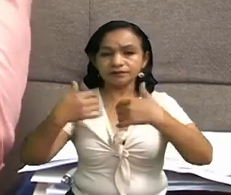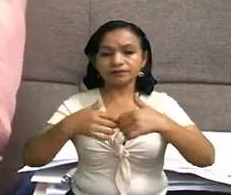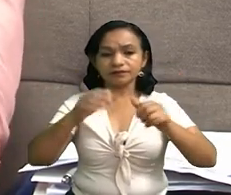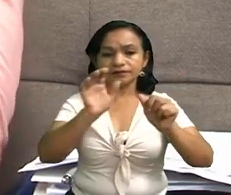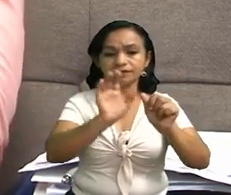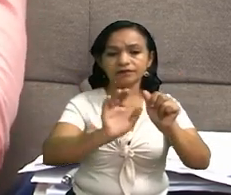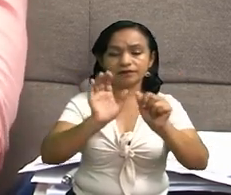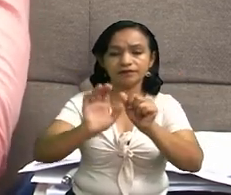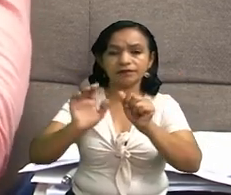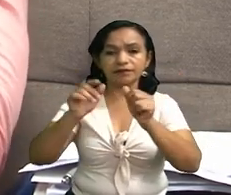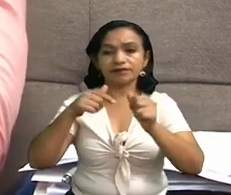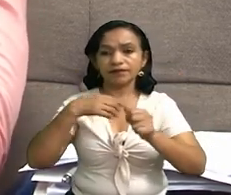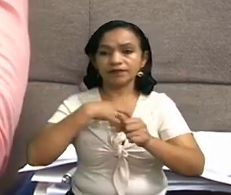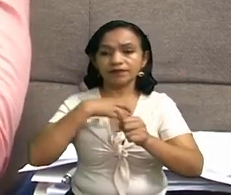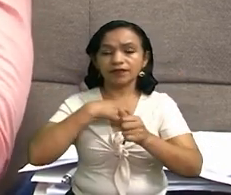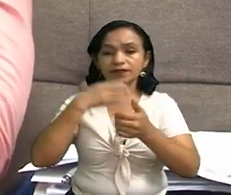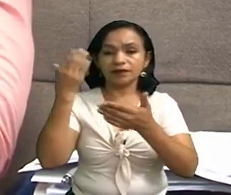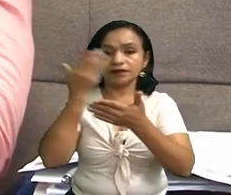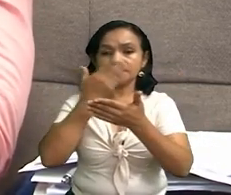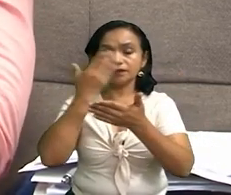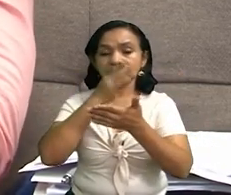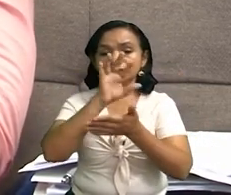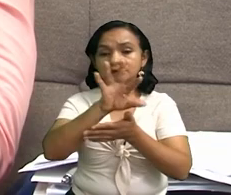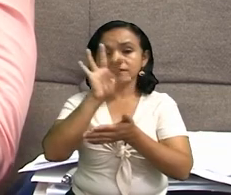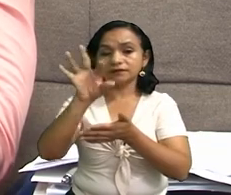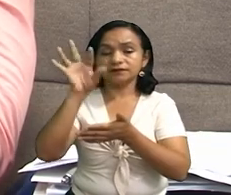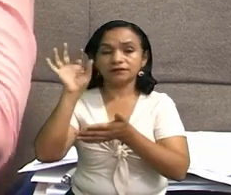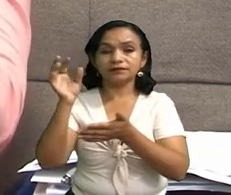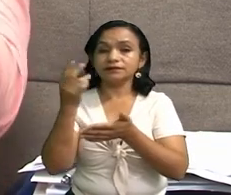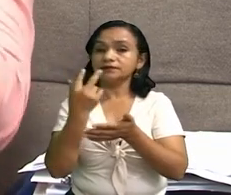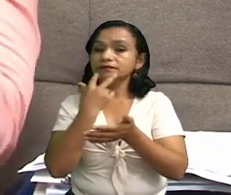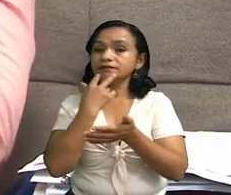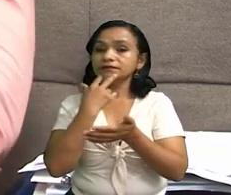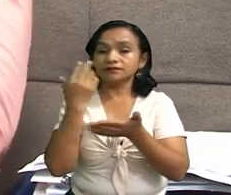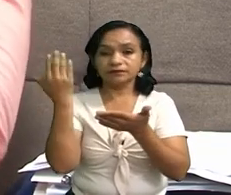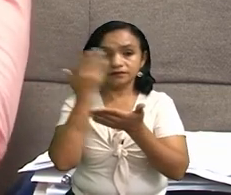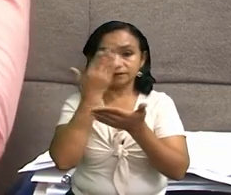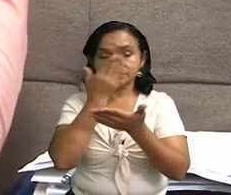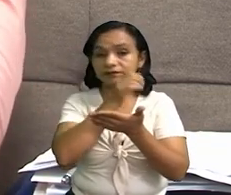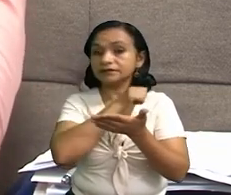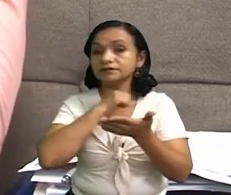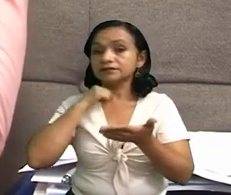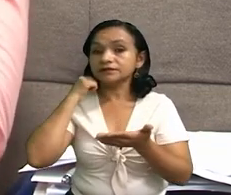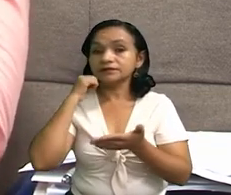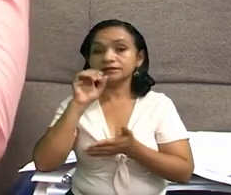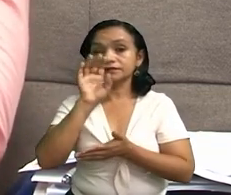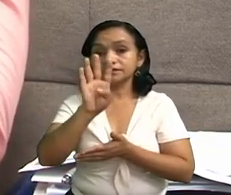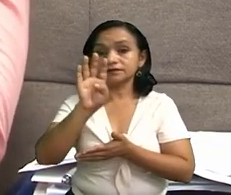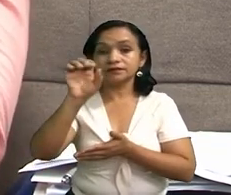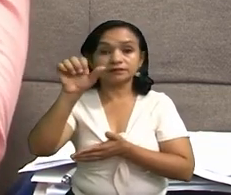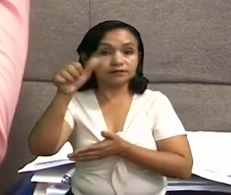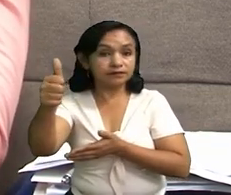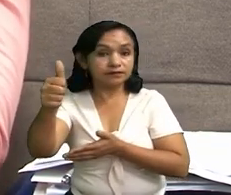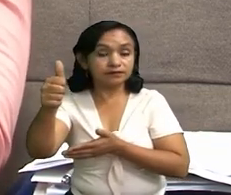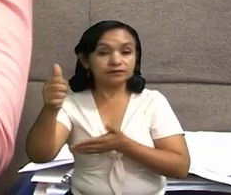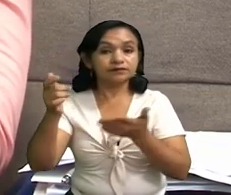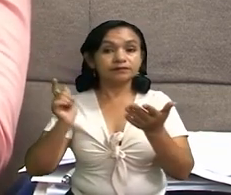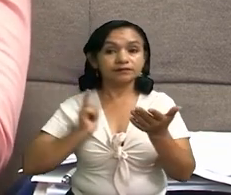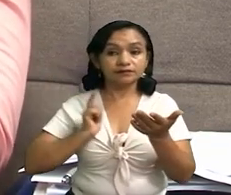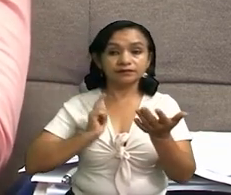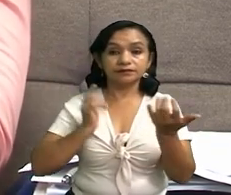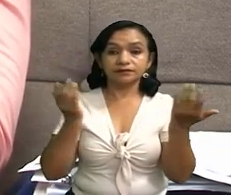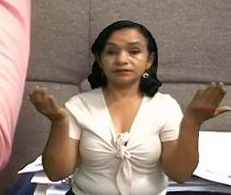facultad define cuáles son las carreras que no van a hacer examen, pero en total tenemos 46. Esto es